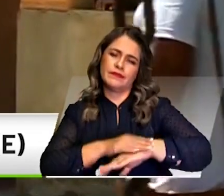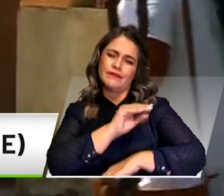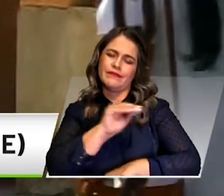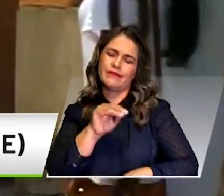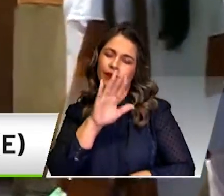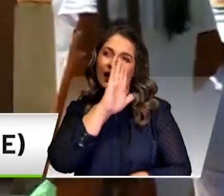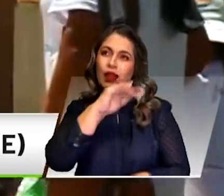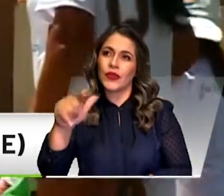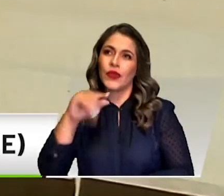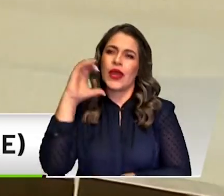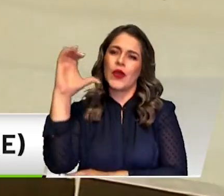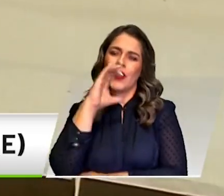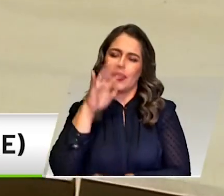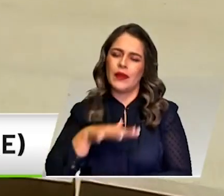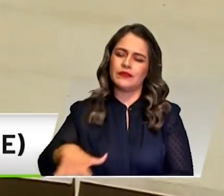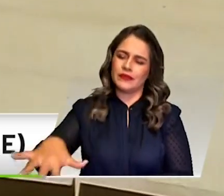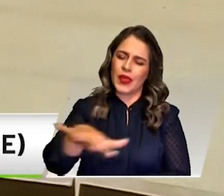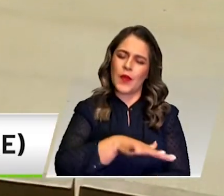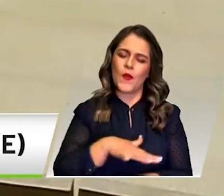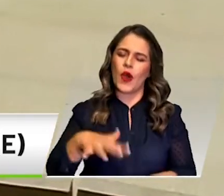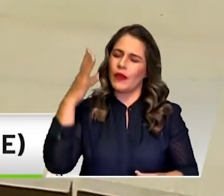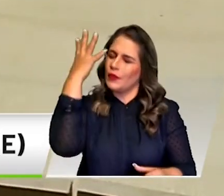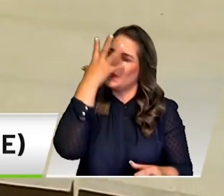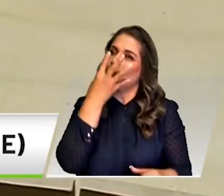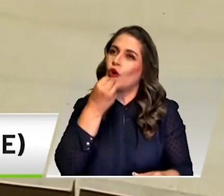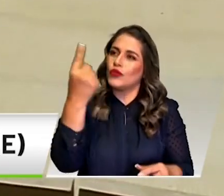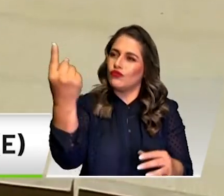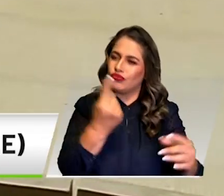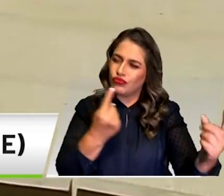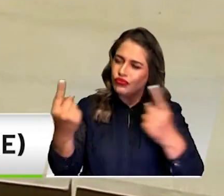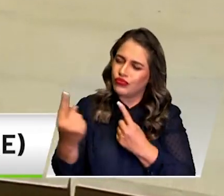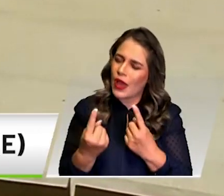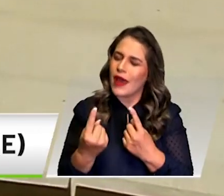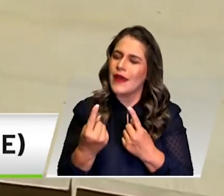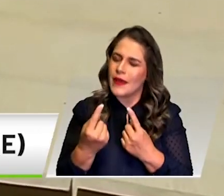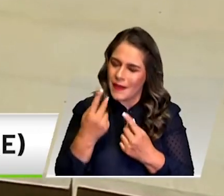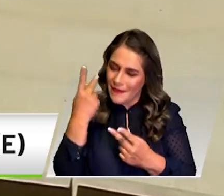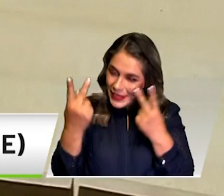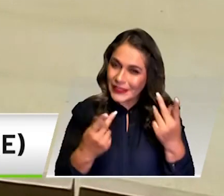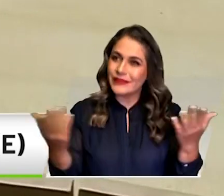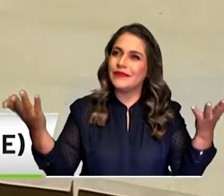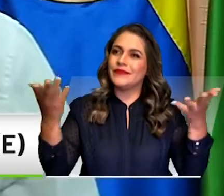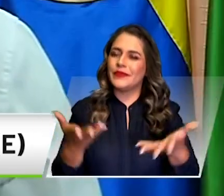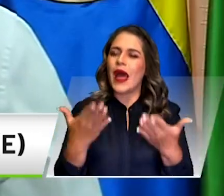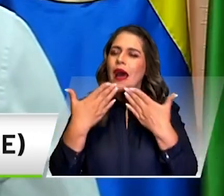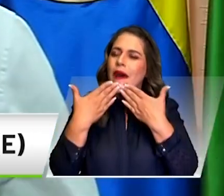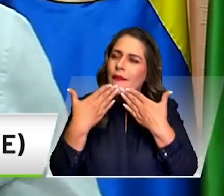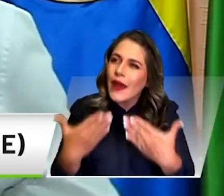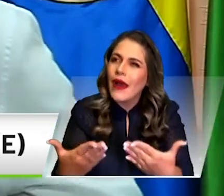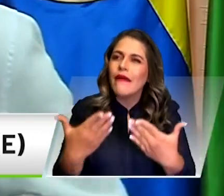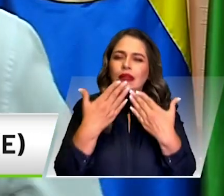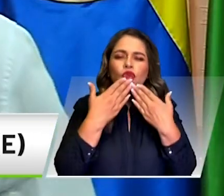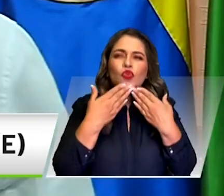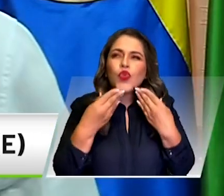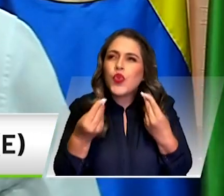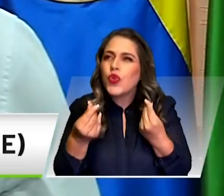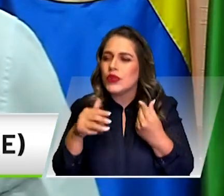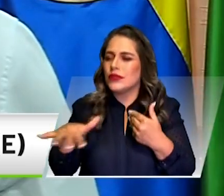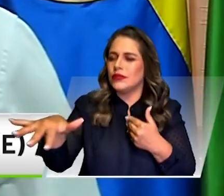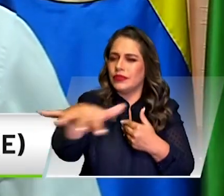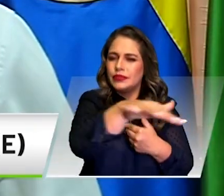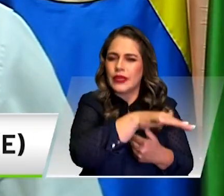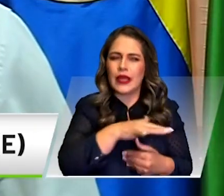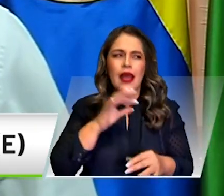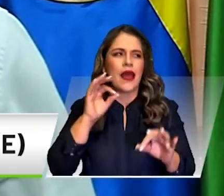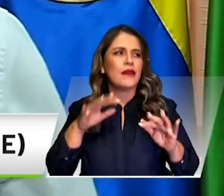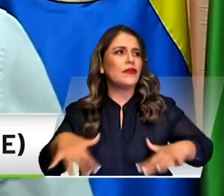colombia agazzi es un pueblo hermoso que la dulzura nos caracteriza la amabilidad de nuestra gente nuestros paisajes nuestro